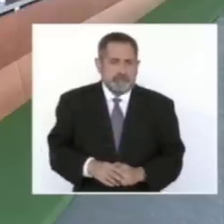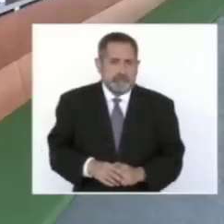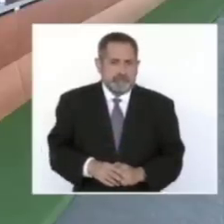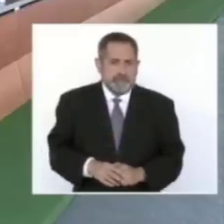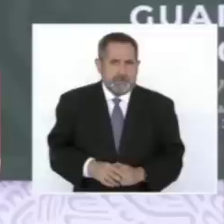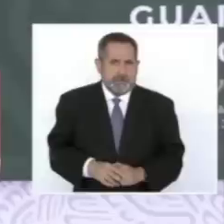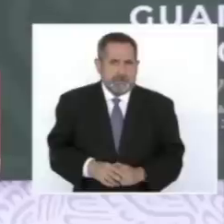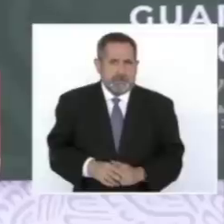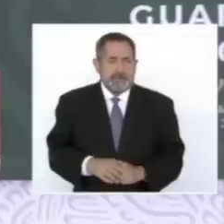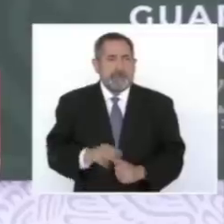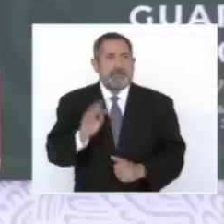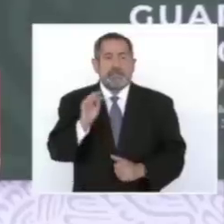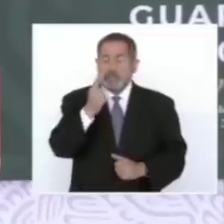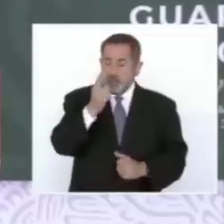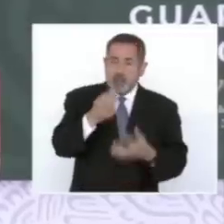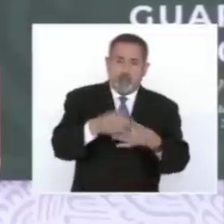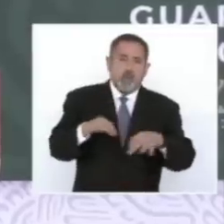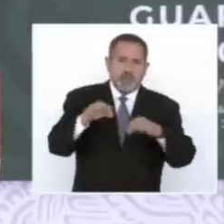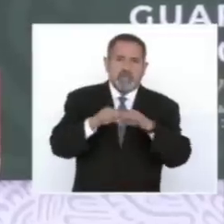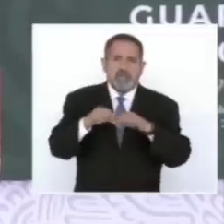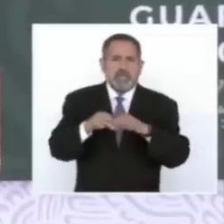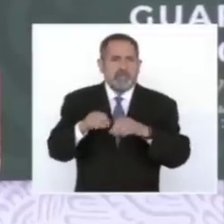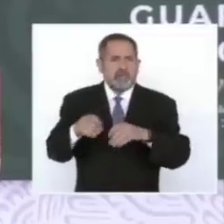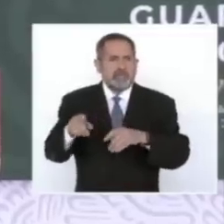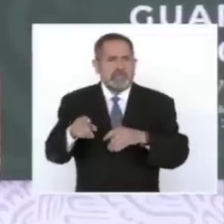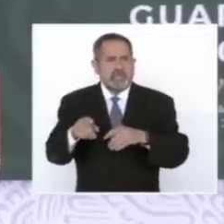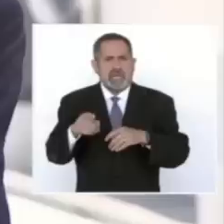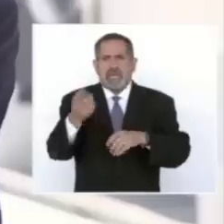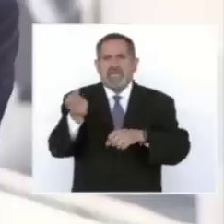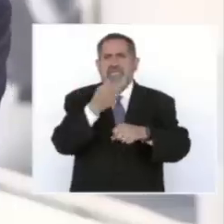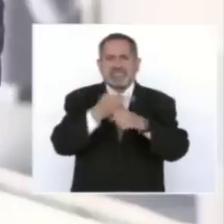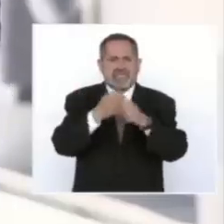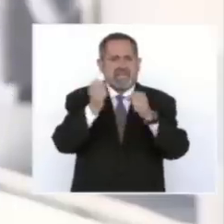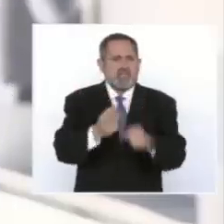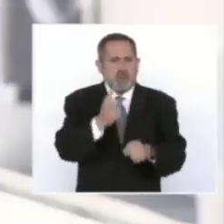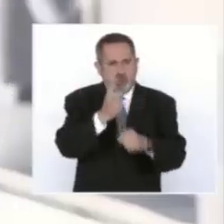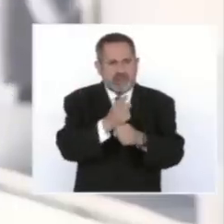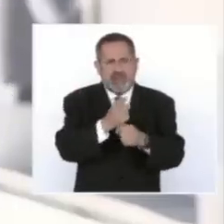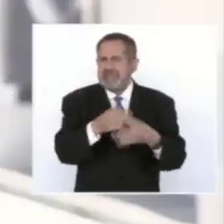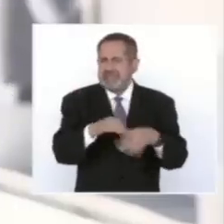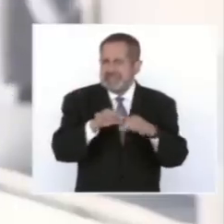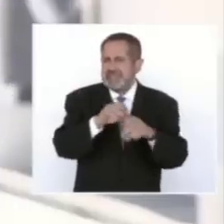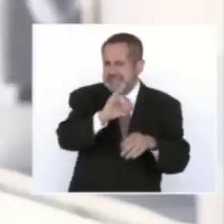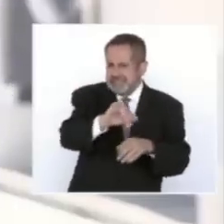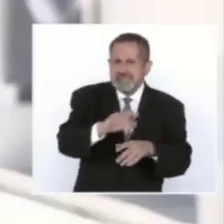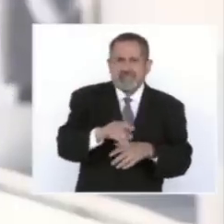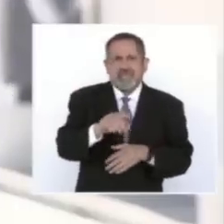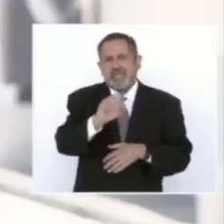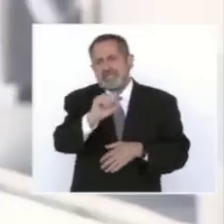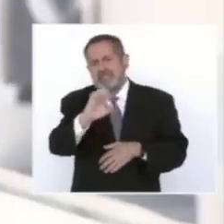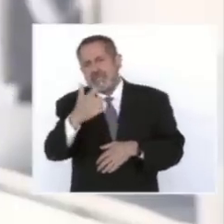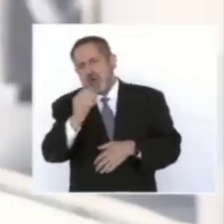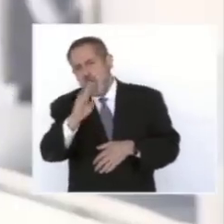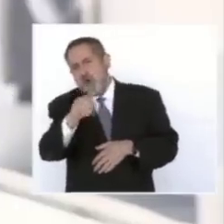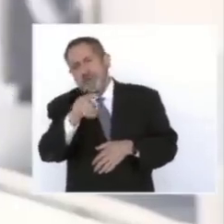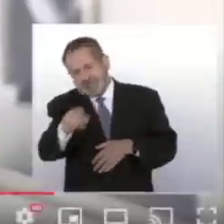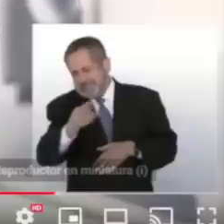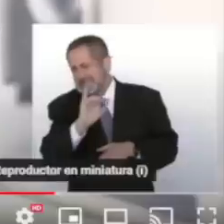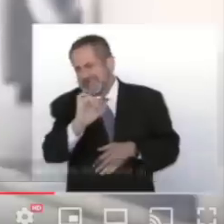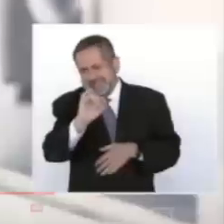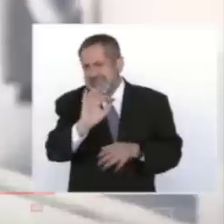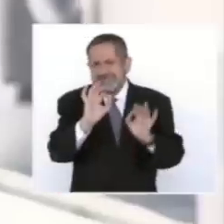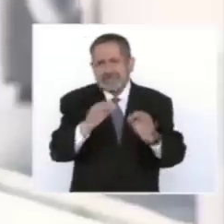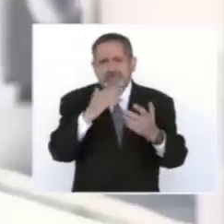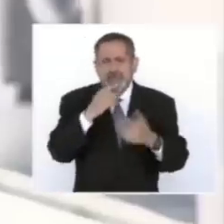Sí es importante la Secretaría de Seguridad Pública, sí es importante la Secretaría de Gobernación,